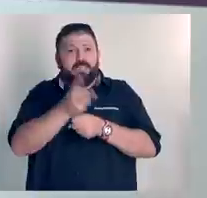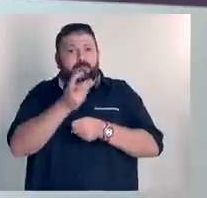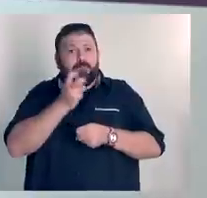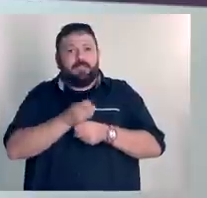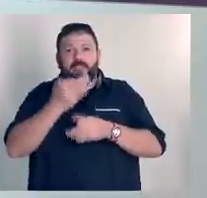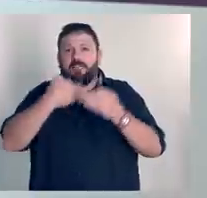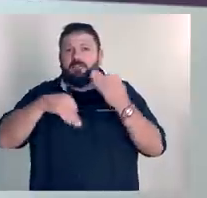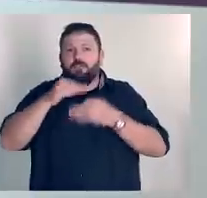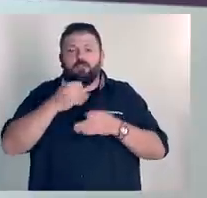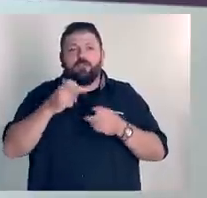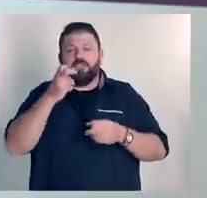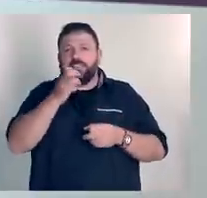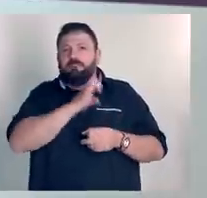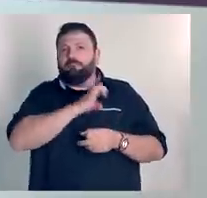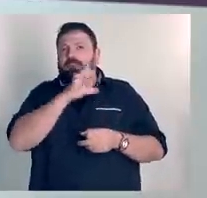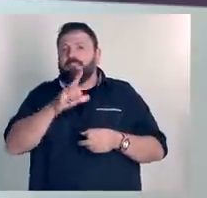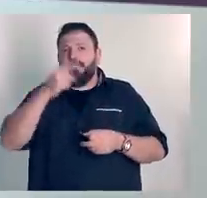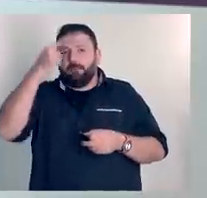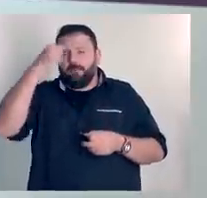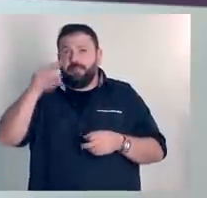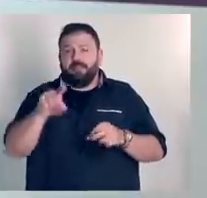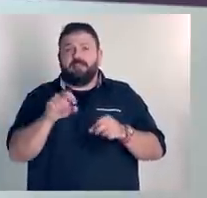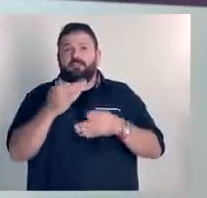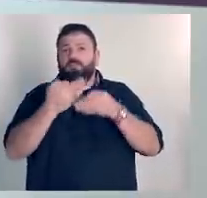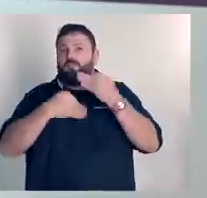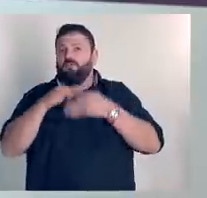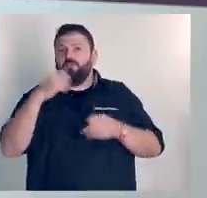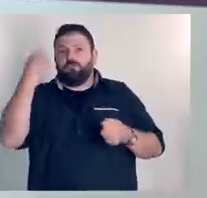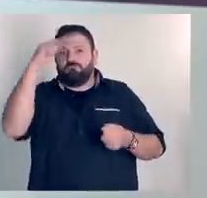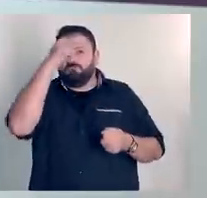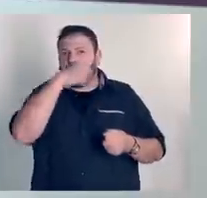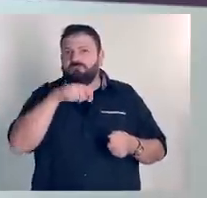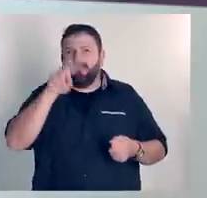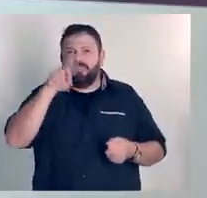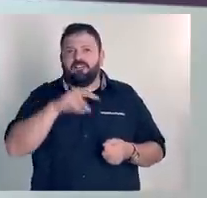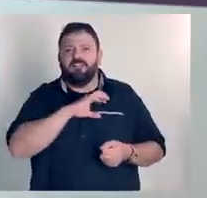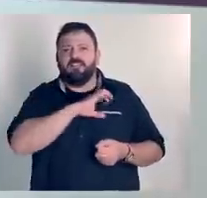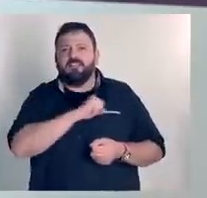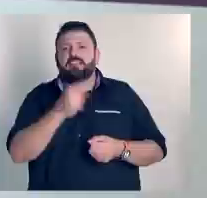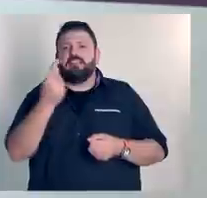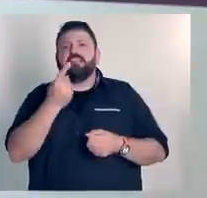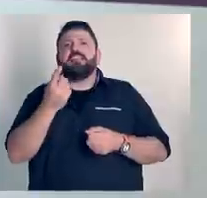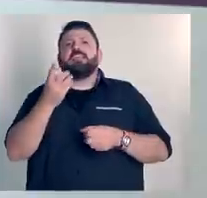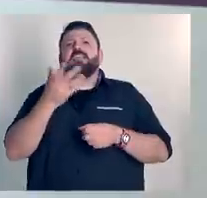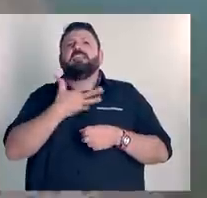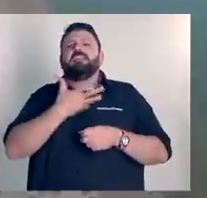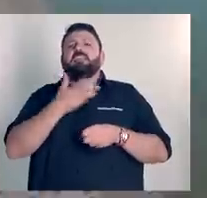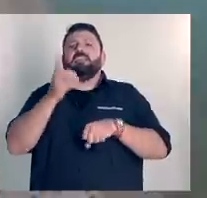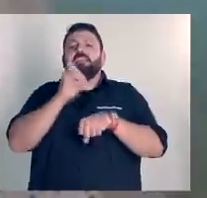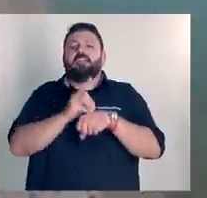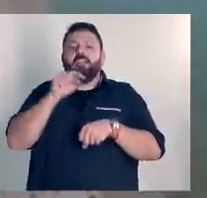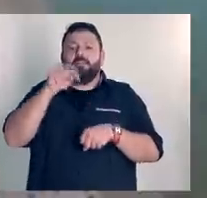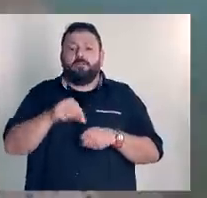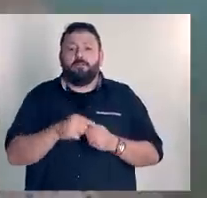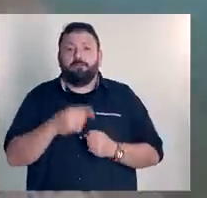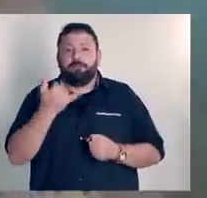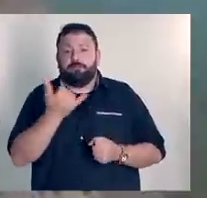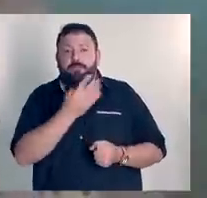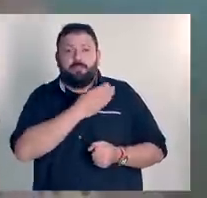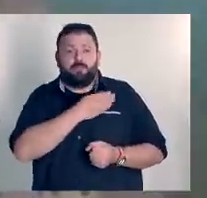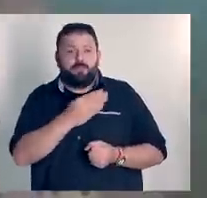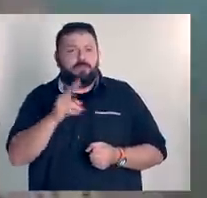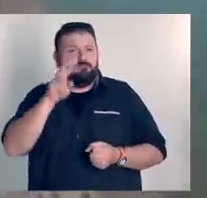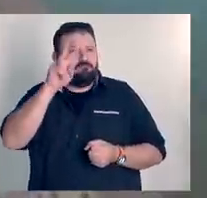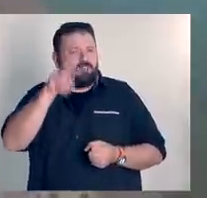la sección especial que vamos a tener de la línea de belleza, que nos va a encantar. ¿Qué más tienes para el día de hoy, Kenia? Bueno, y vamos a empezar con algo que